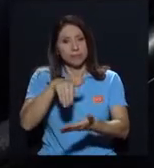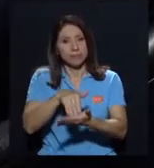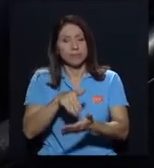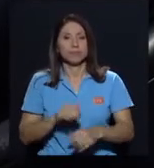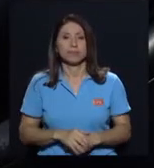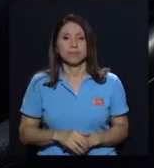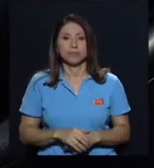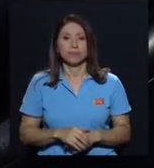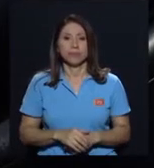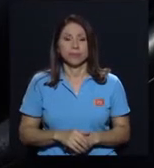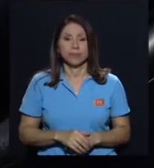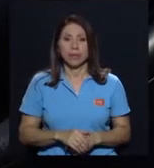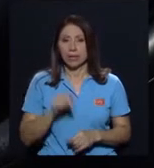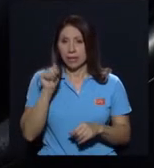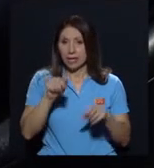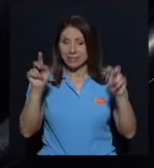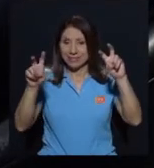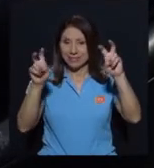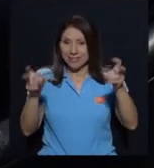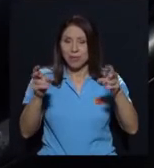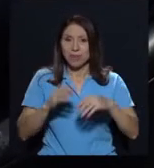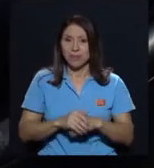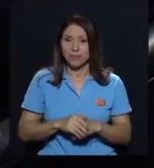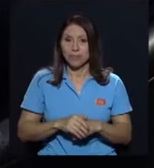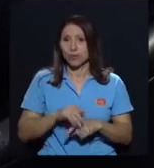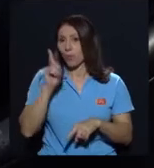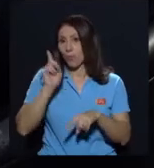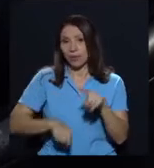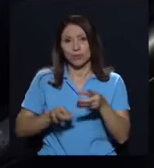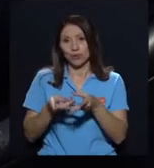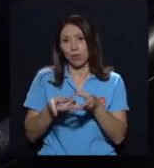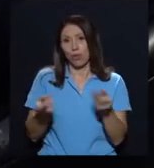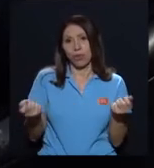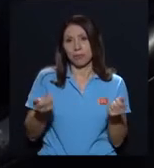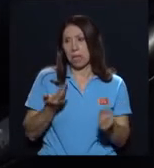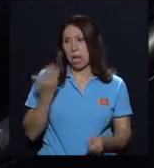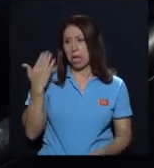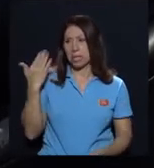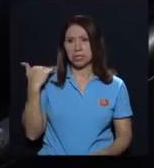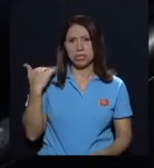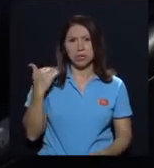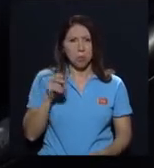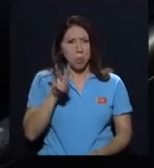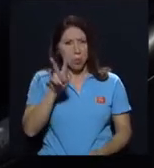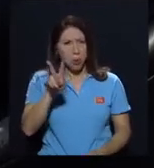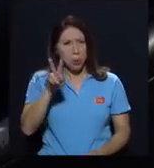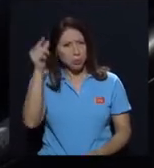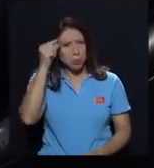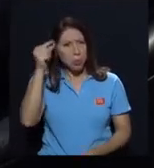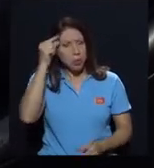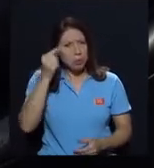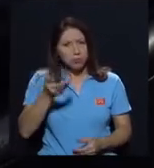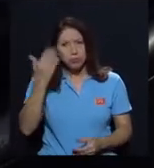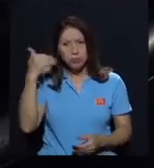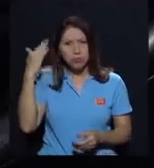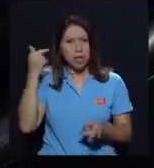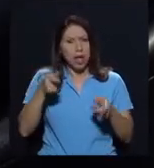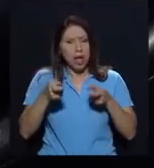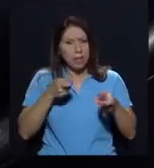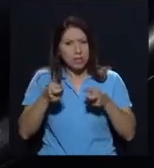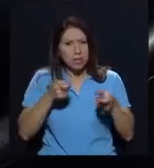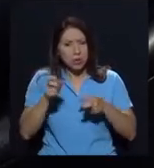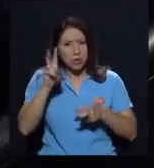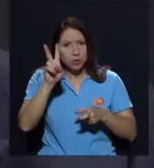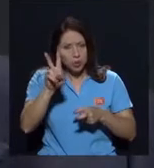ese tema no lo más podido resolver desde hace un par de administraciones y han presentado reformas a la